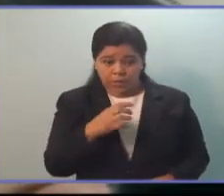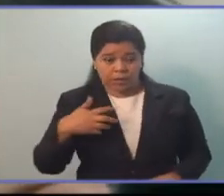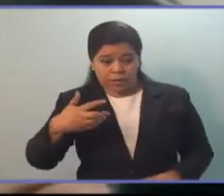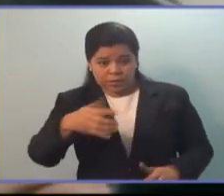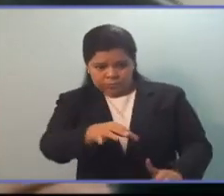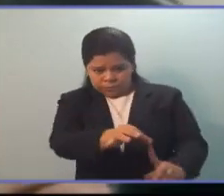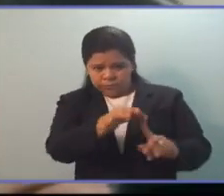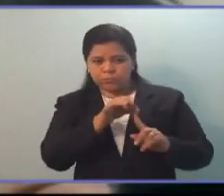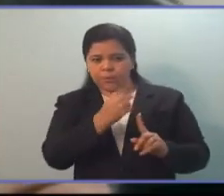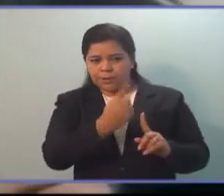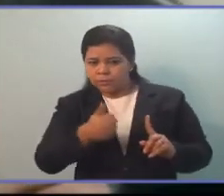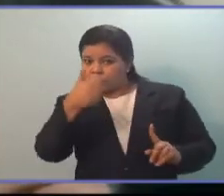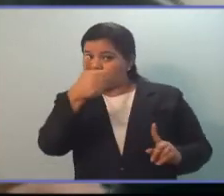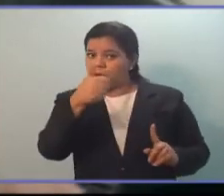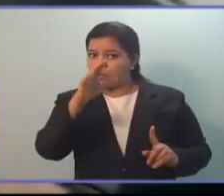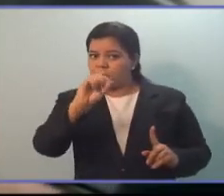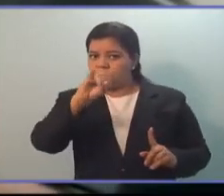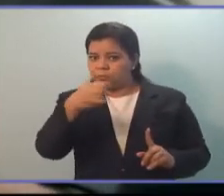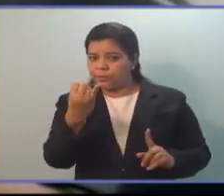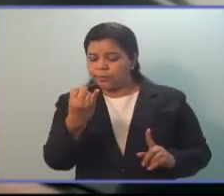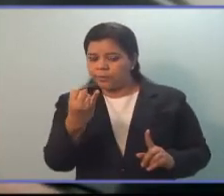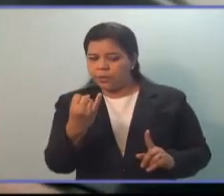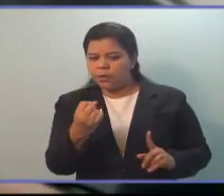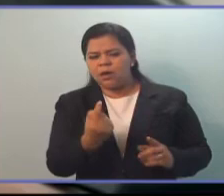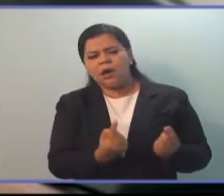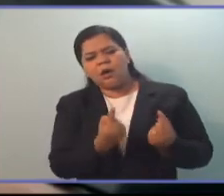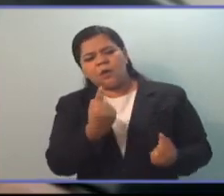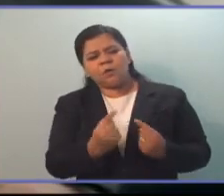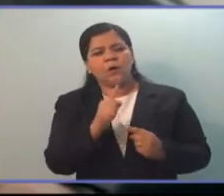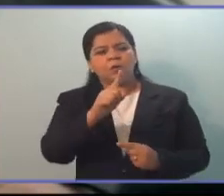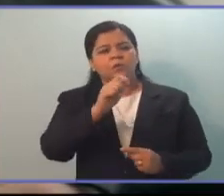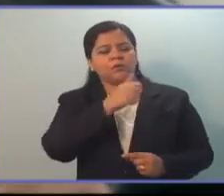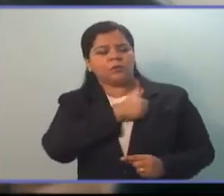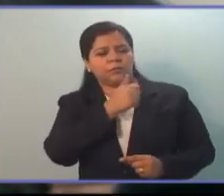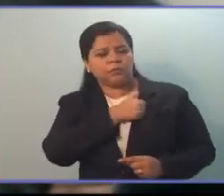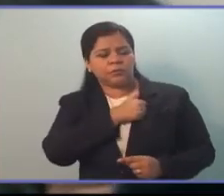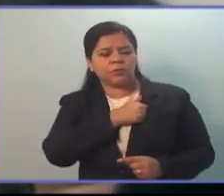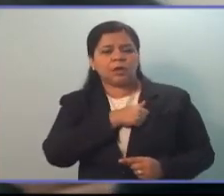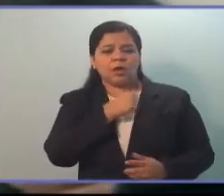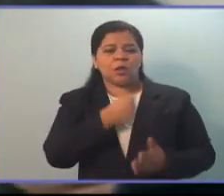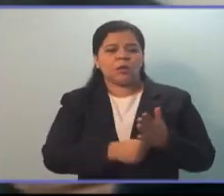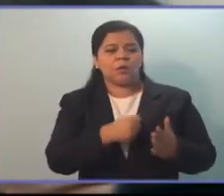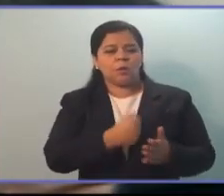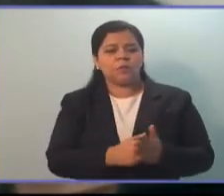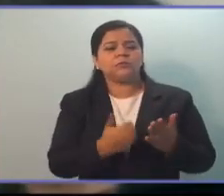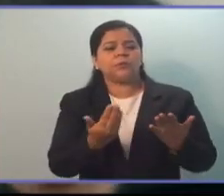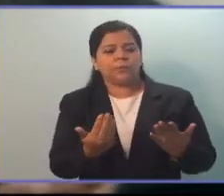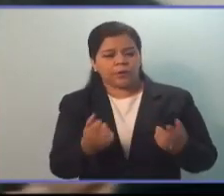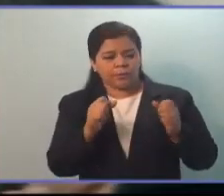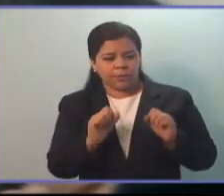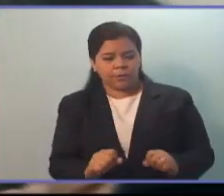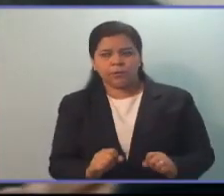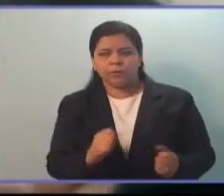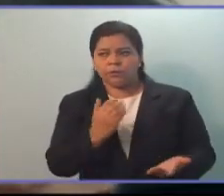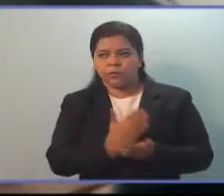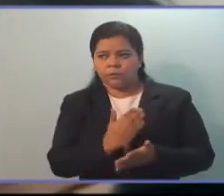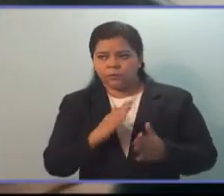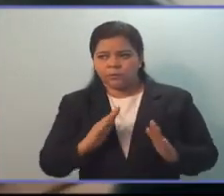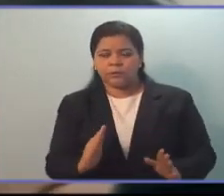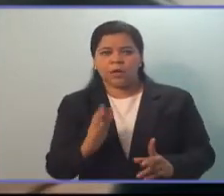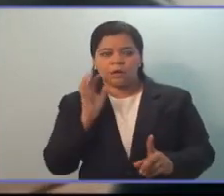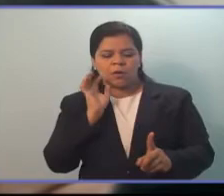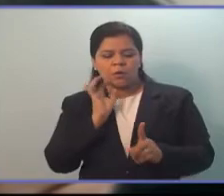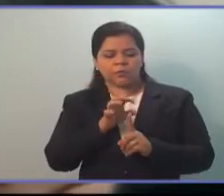magistrado, ¿cuál sería una de las funciones o su lucha para combatir la